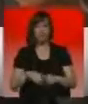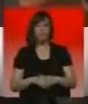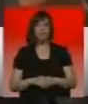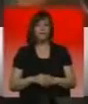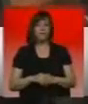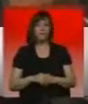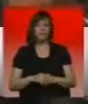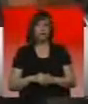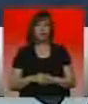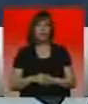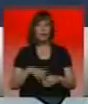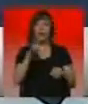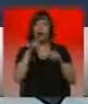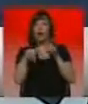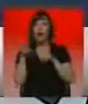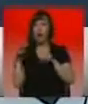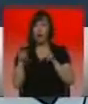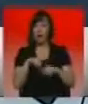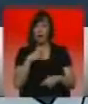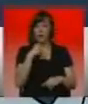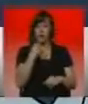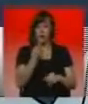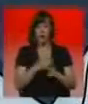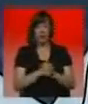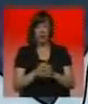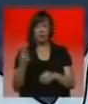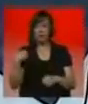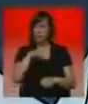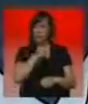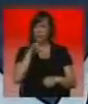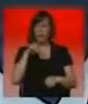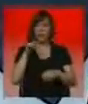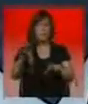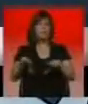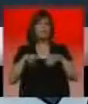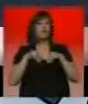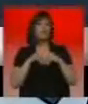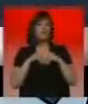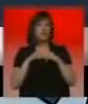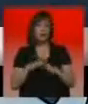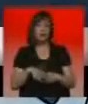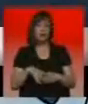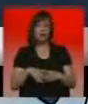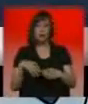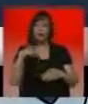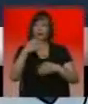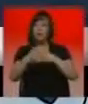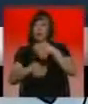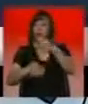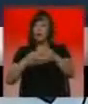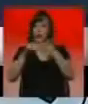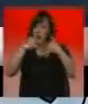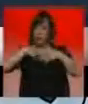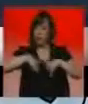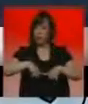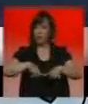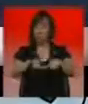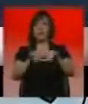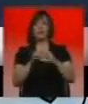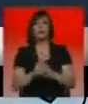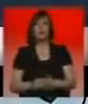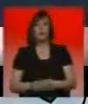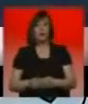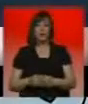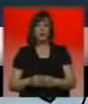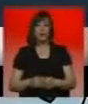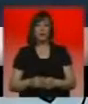algunas puntualizaciones. No nos vamos a prestar para que en este proceso se extienda a incluir